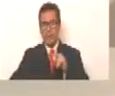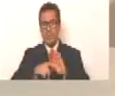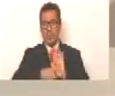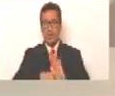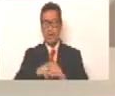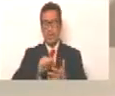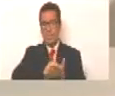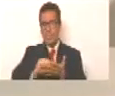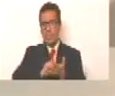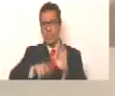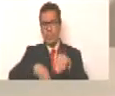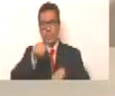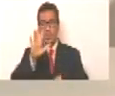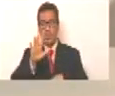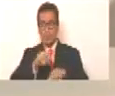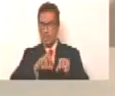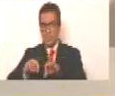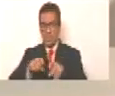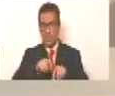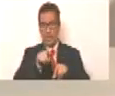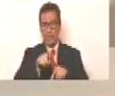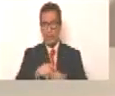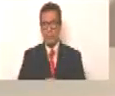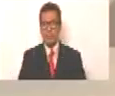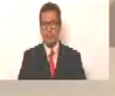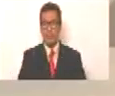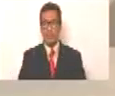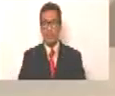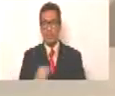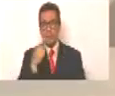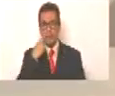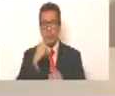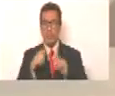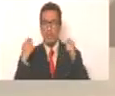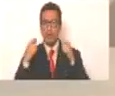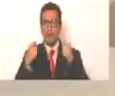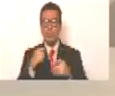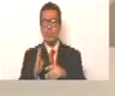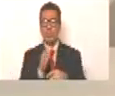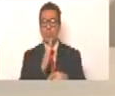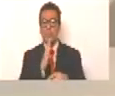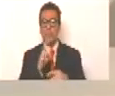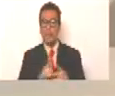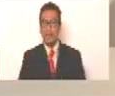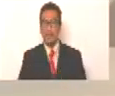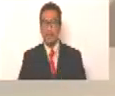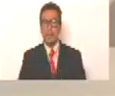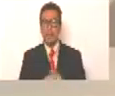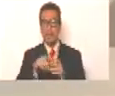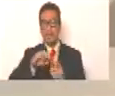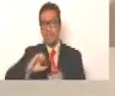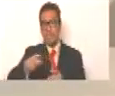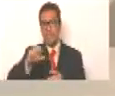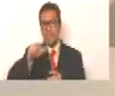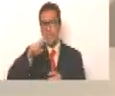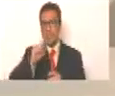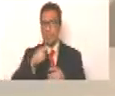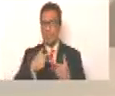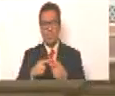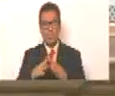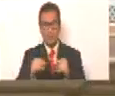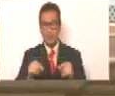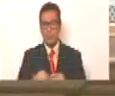15, quedando redactado de la manera siguiente. Epígrafe, promoción de bancos de germoplasmas. Es todo, presidente.